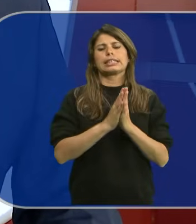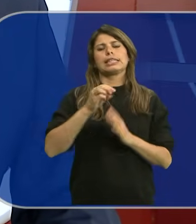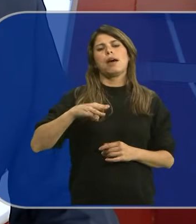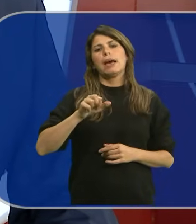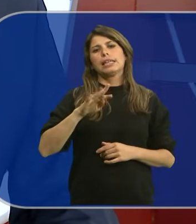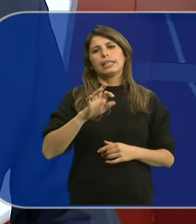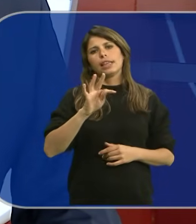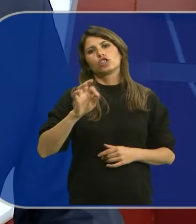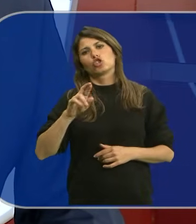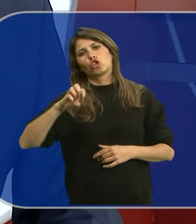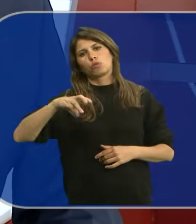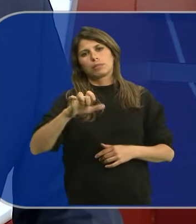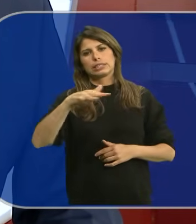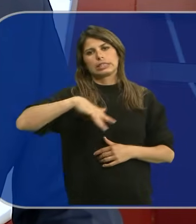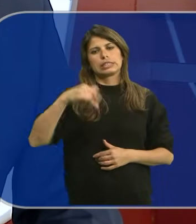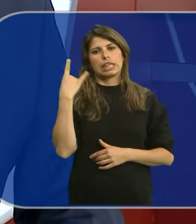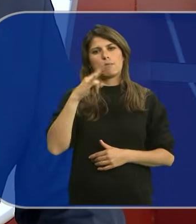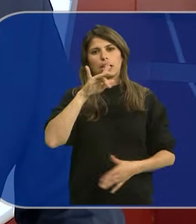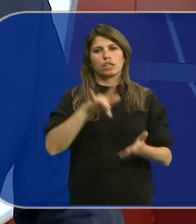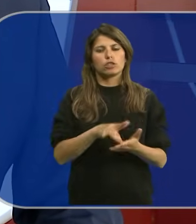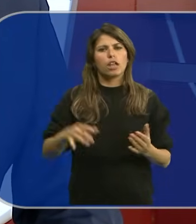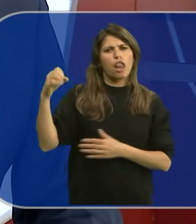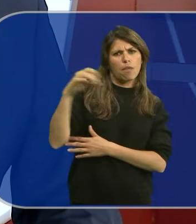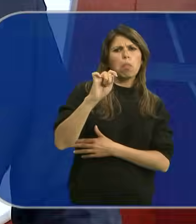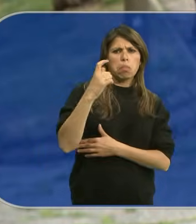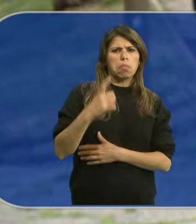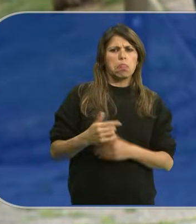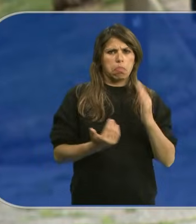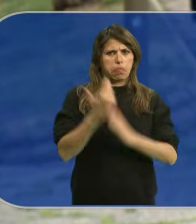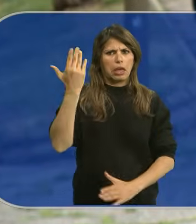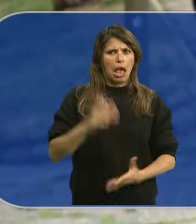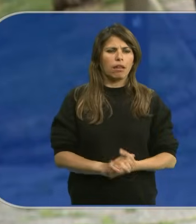en Salamanca. Los hechos se han producido a plena luz del día. Alba Sánchez.